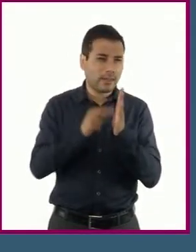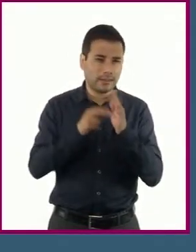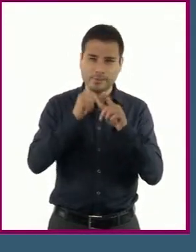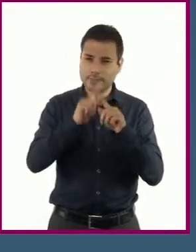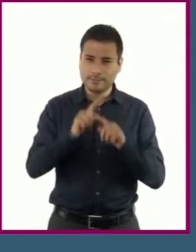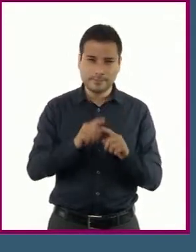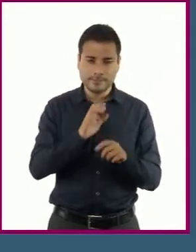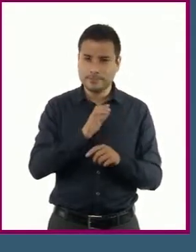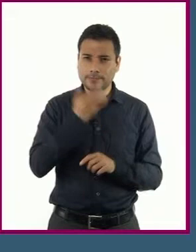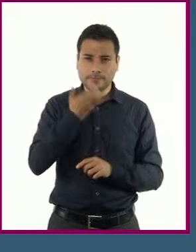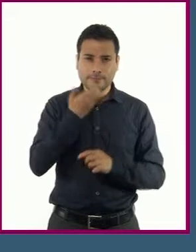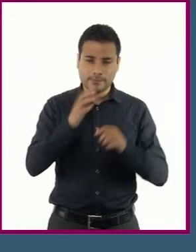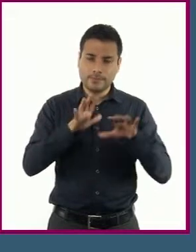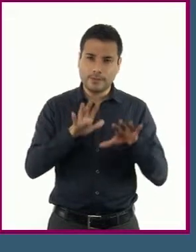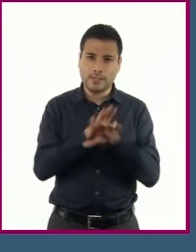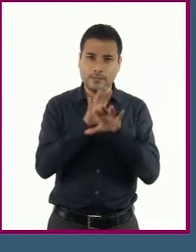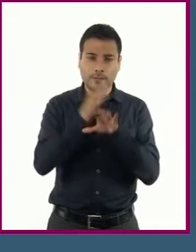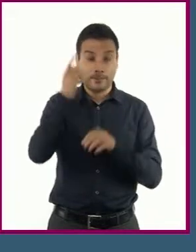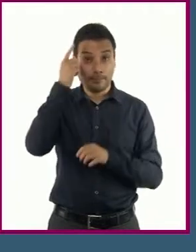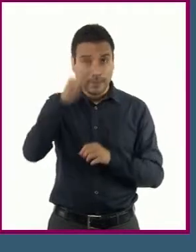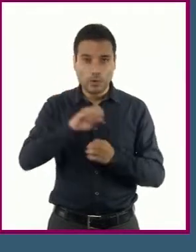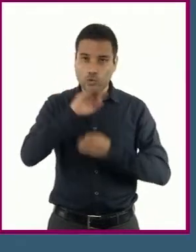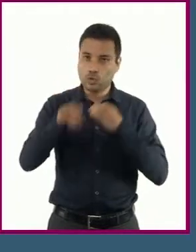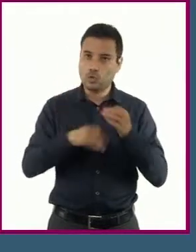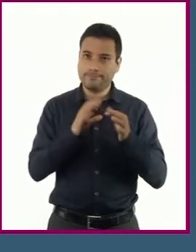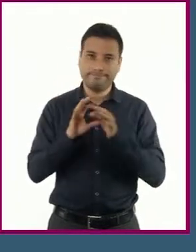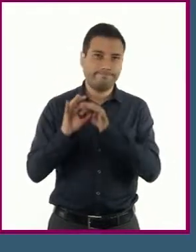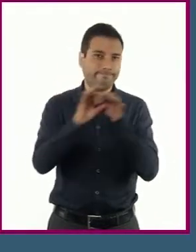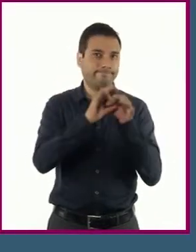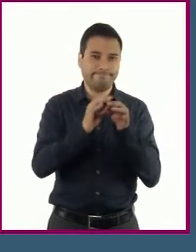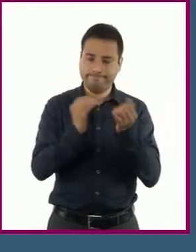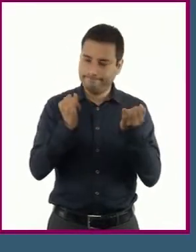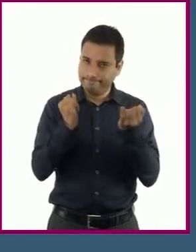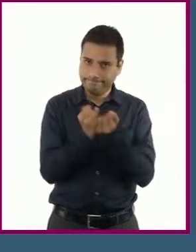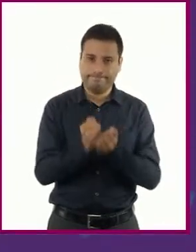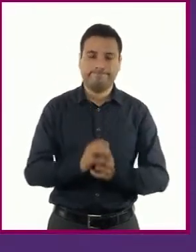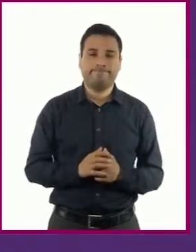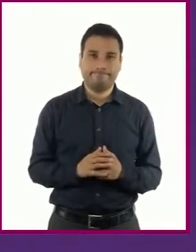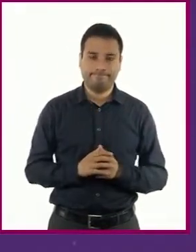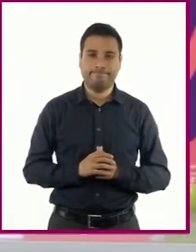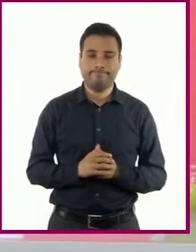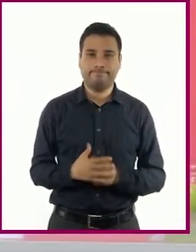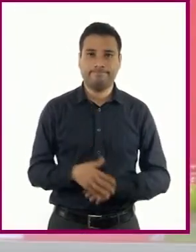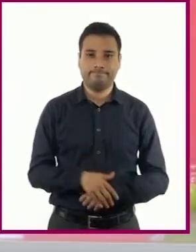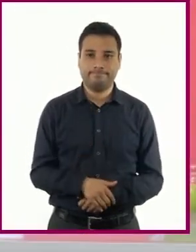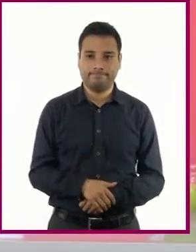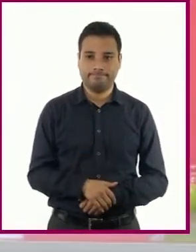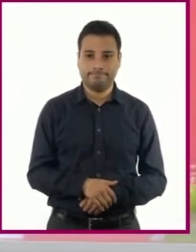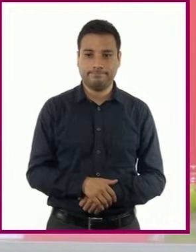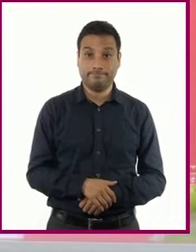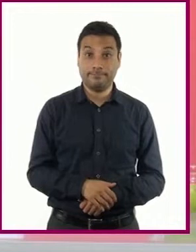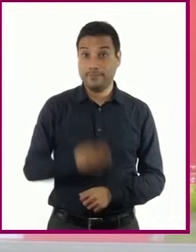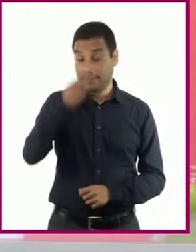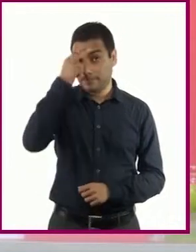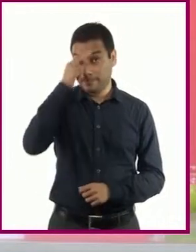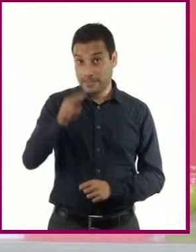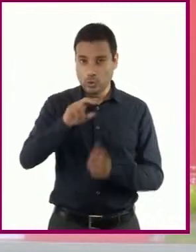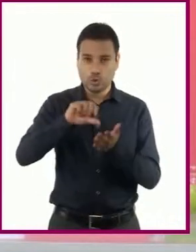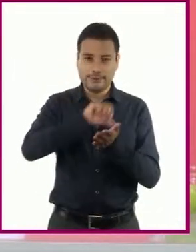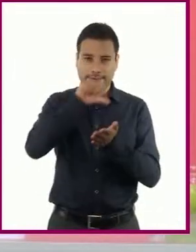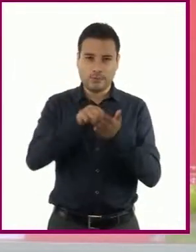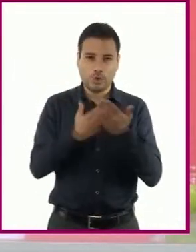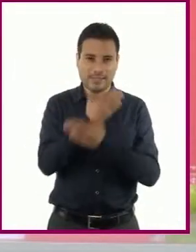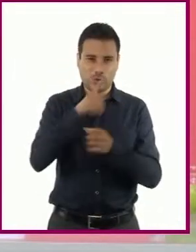internacional, con la finalidad de que todos nos encontremos hablando el mismo lenguaje. En nuestro país, el Centro Nacional